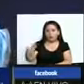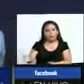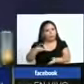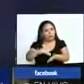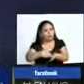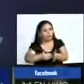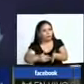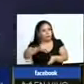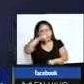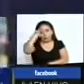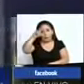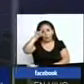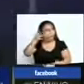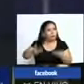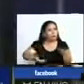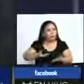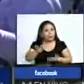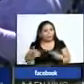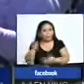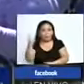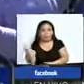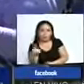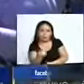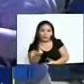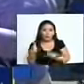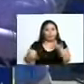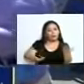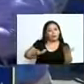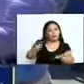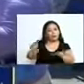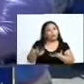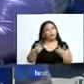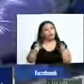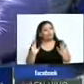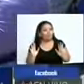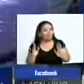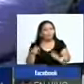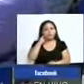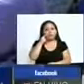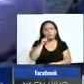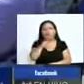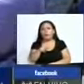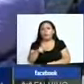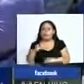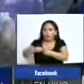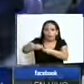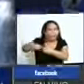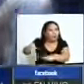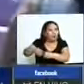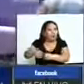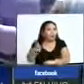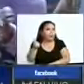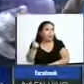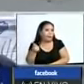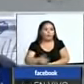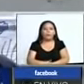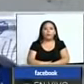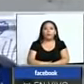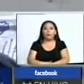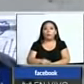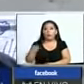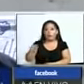las actividades económicas, los vendedores por cuenta propia continúan enfrentando pérdidas en sus ganancias,